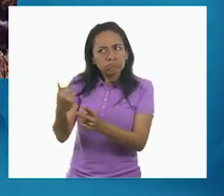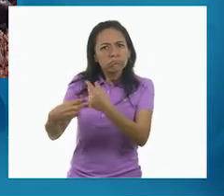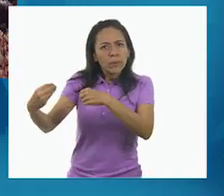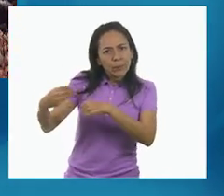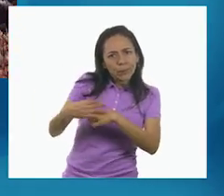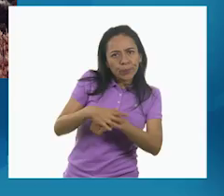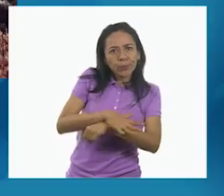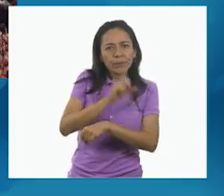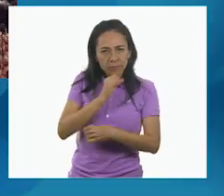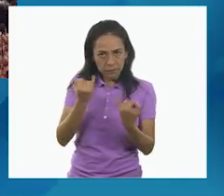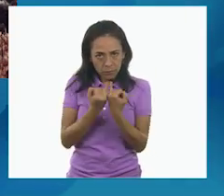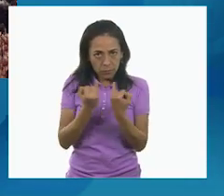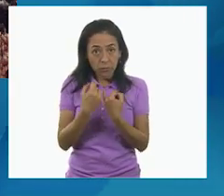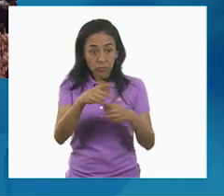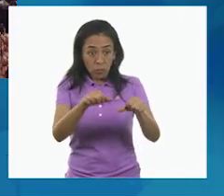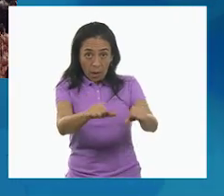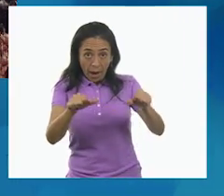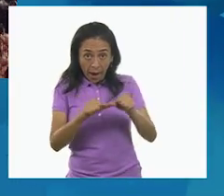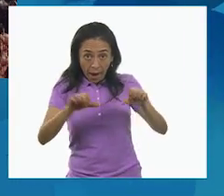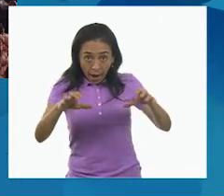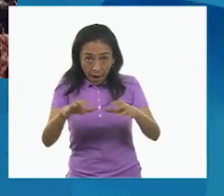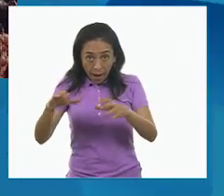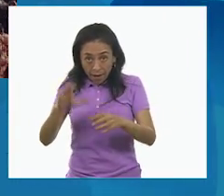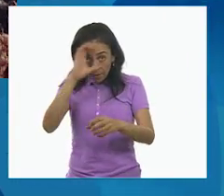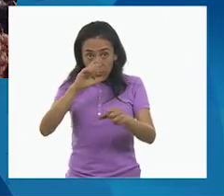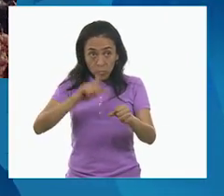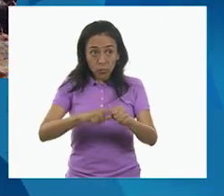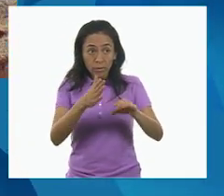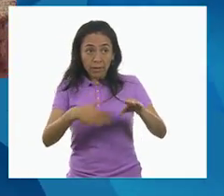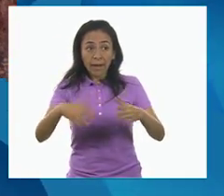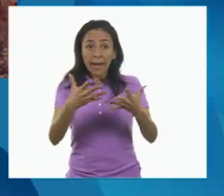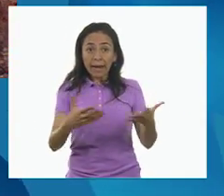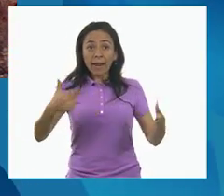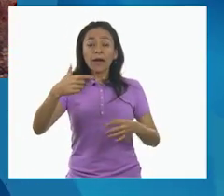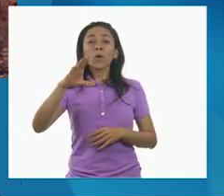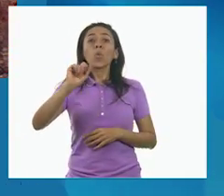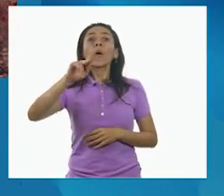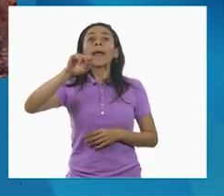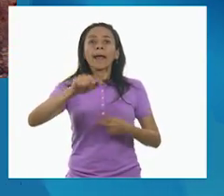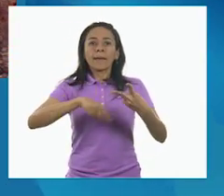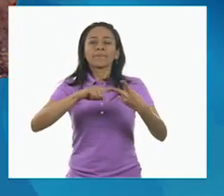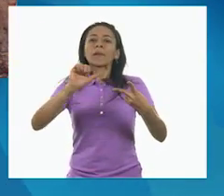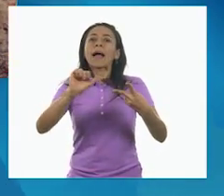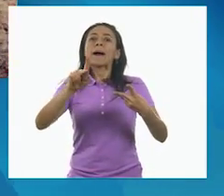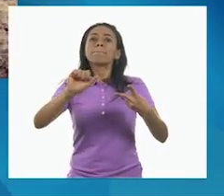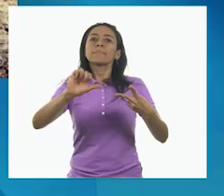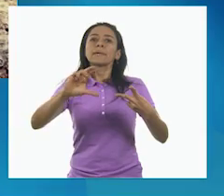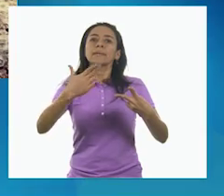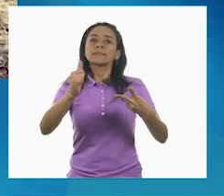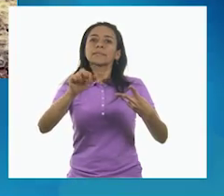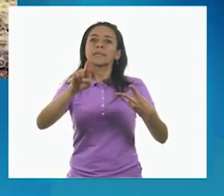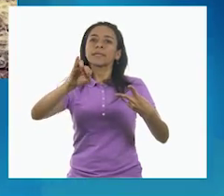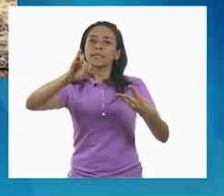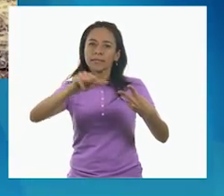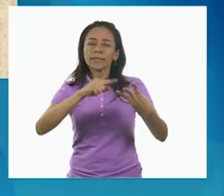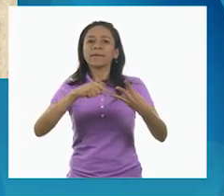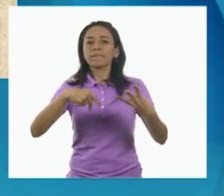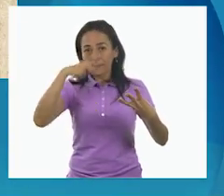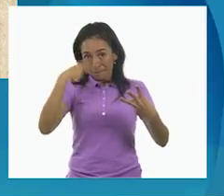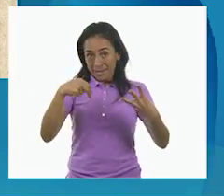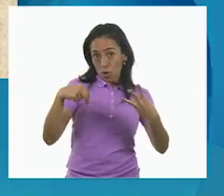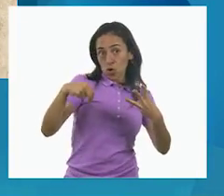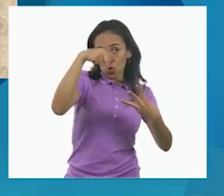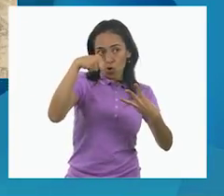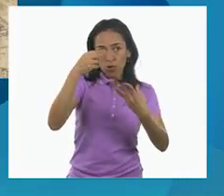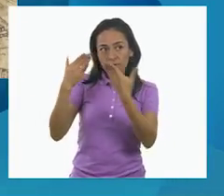algunas de sus áreas culturales son la Gran Cuenca, Apachería y el norte de México.